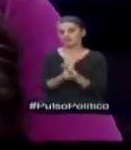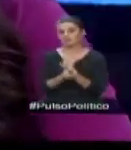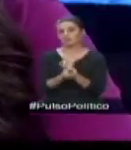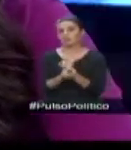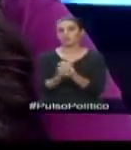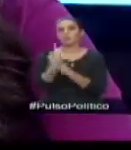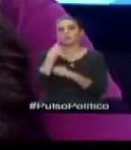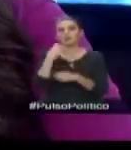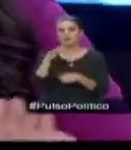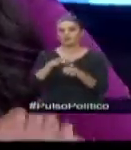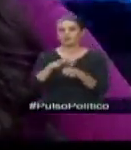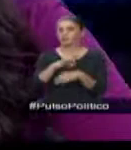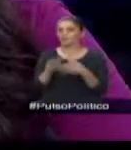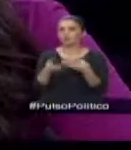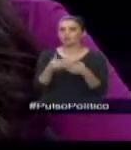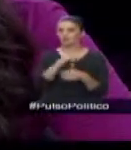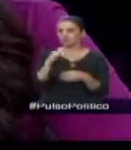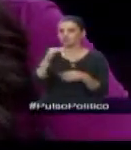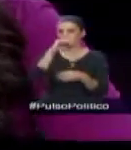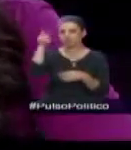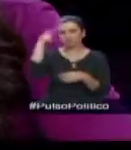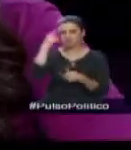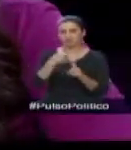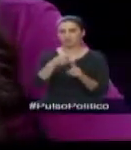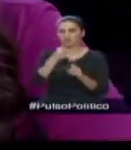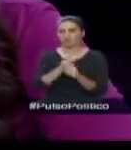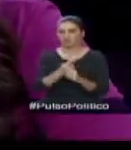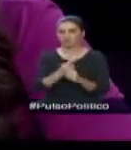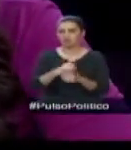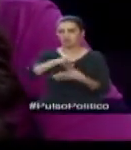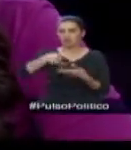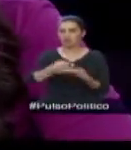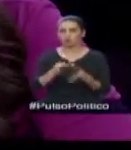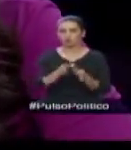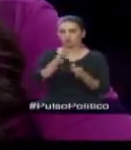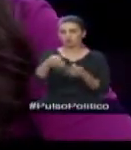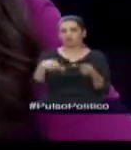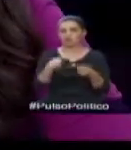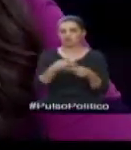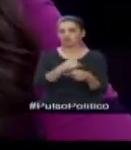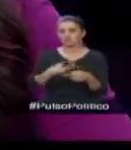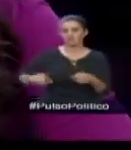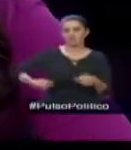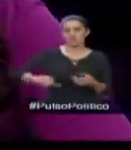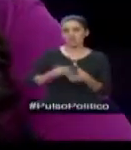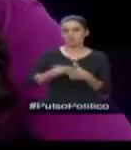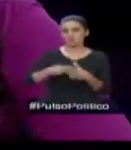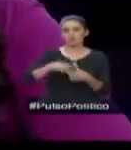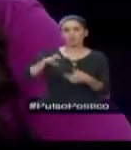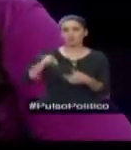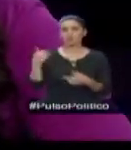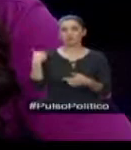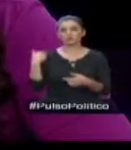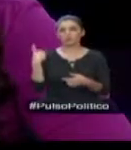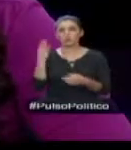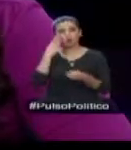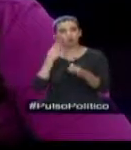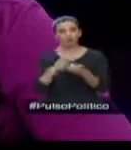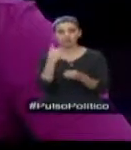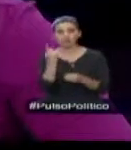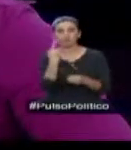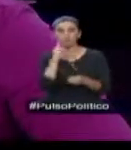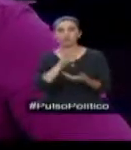en todos los niveles de gobierno desde juntas parroquiales hasta presidente de la republica de tal manera que no tiene una dedicatoria para ninguna